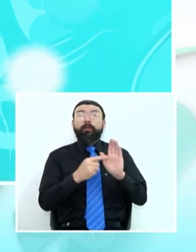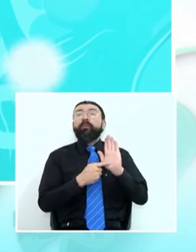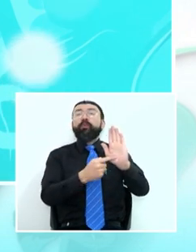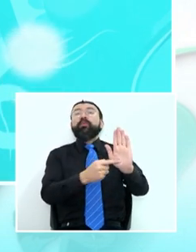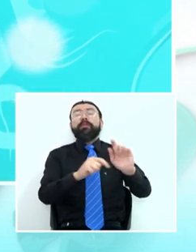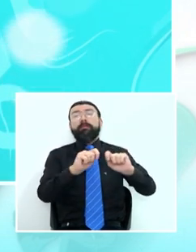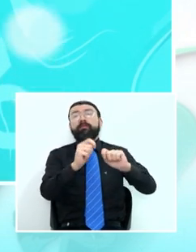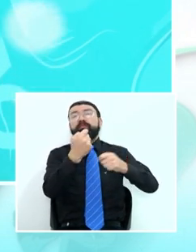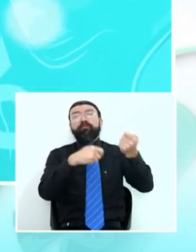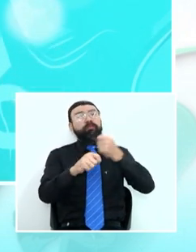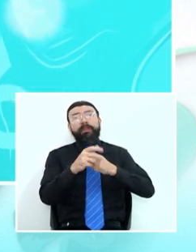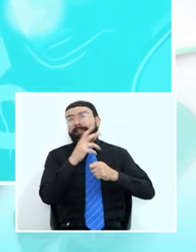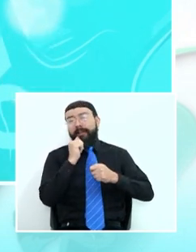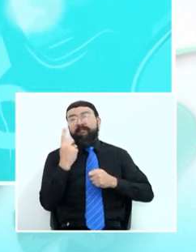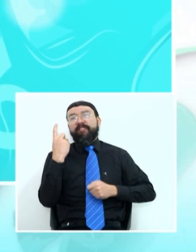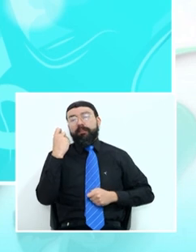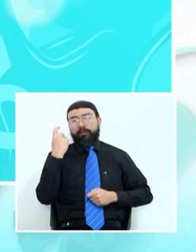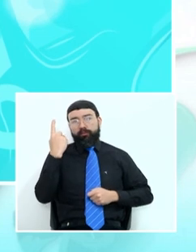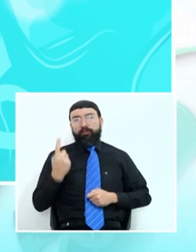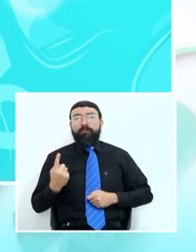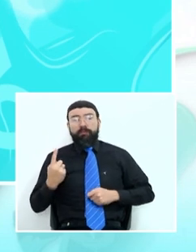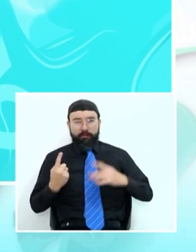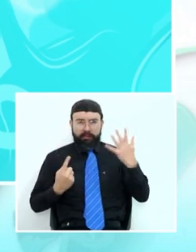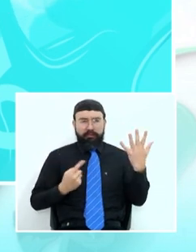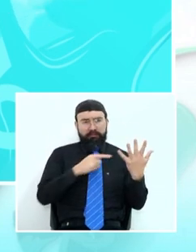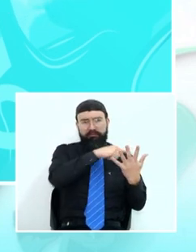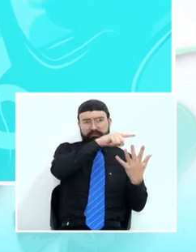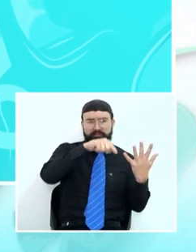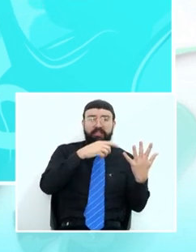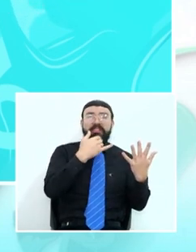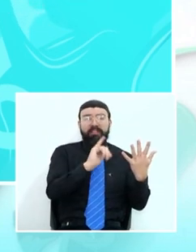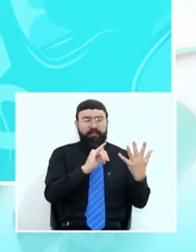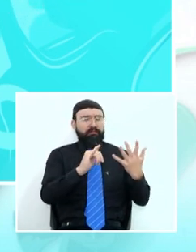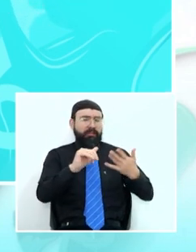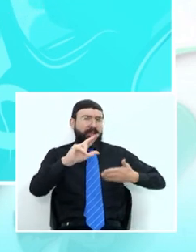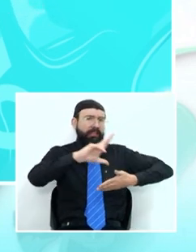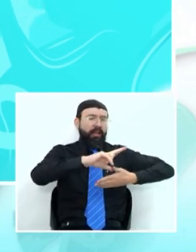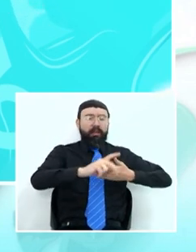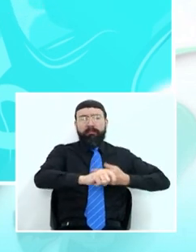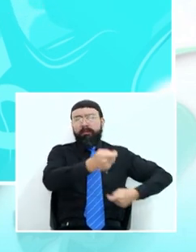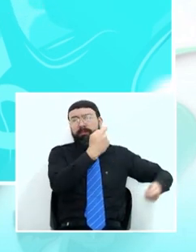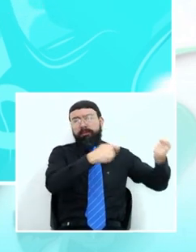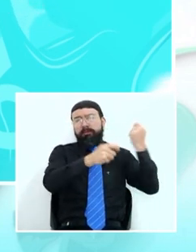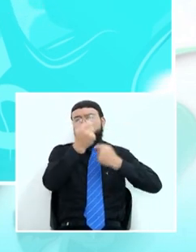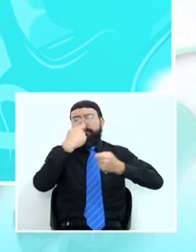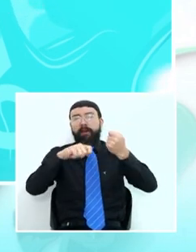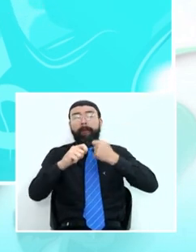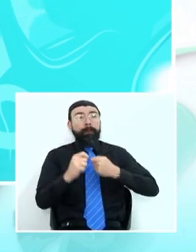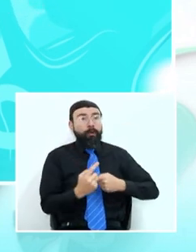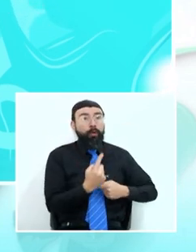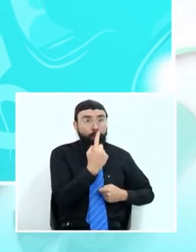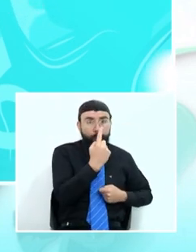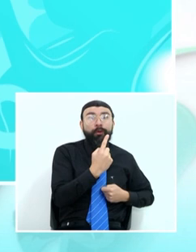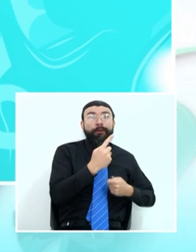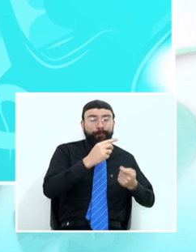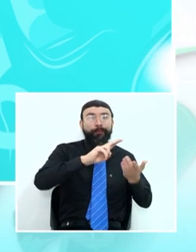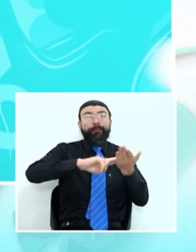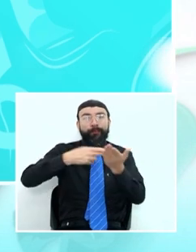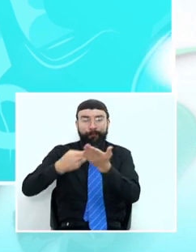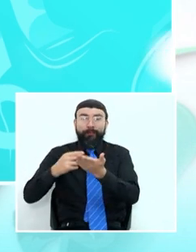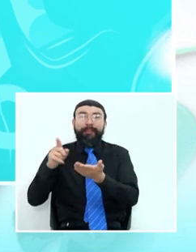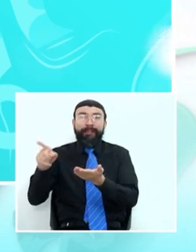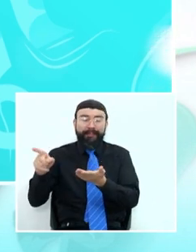Y esos 5 libros están en toda Iberoamérica. Hay uno traducido al italiano y otro